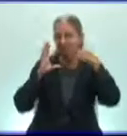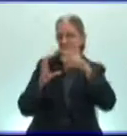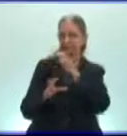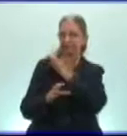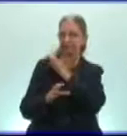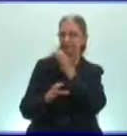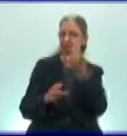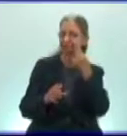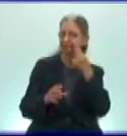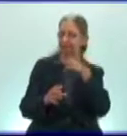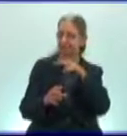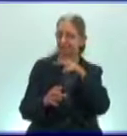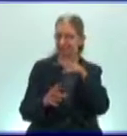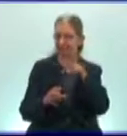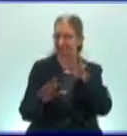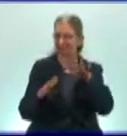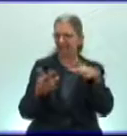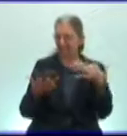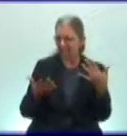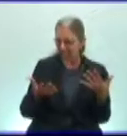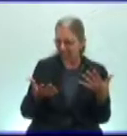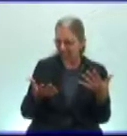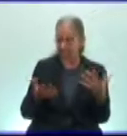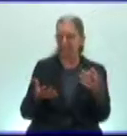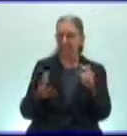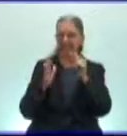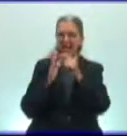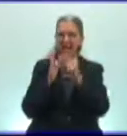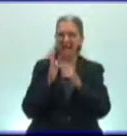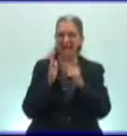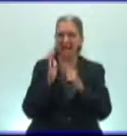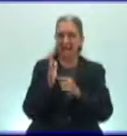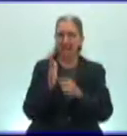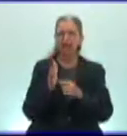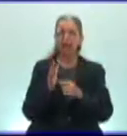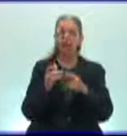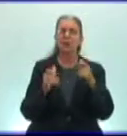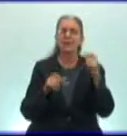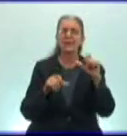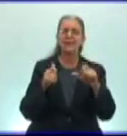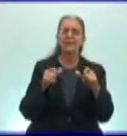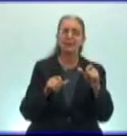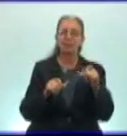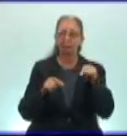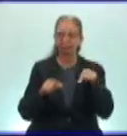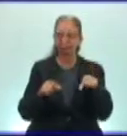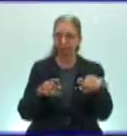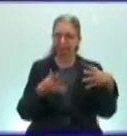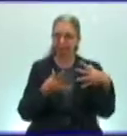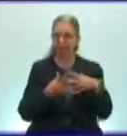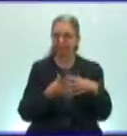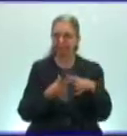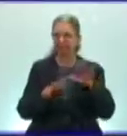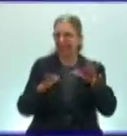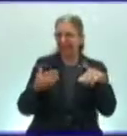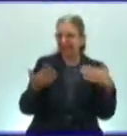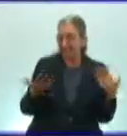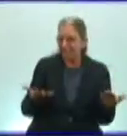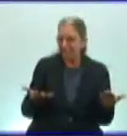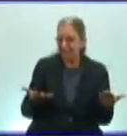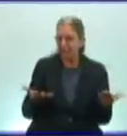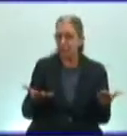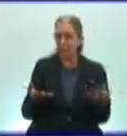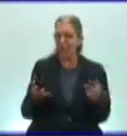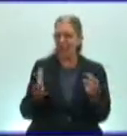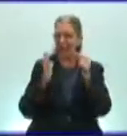demuestra qué es un elemento químico para complementar esto que hemos visto hasta el momento. ¿Qué son